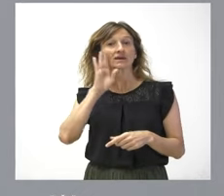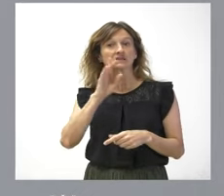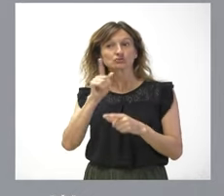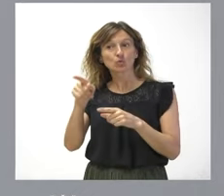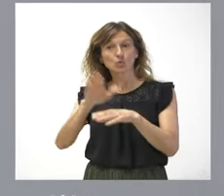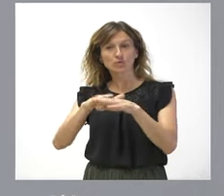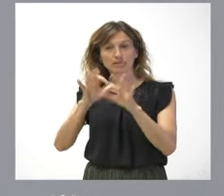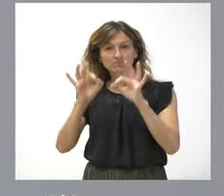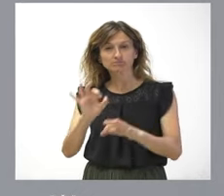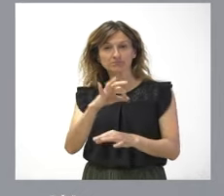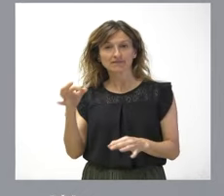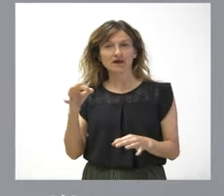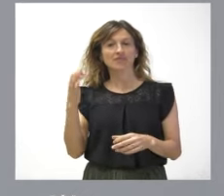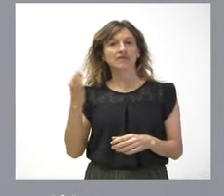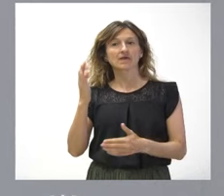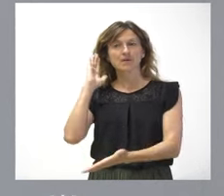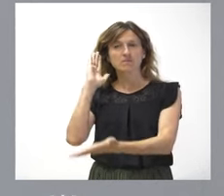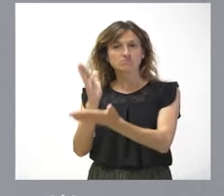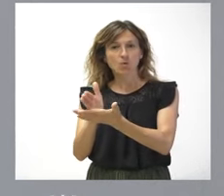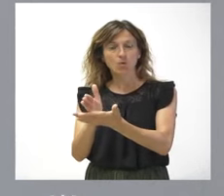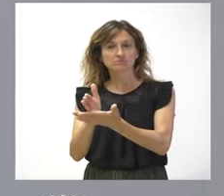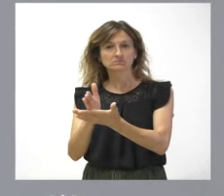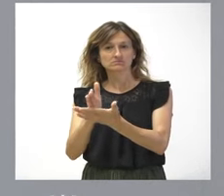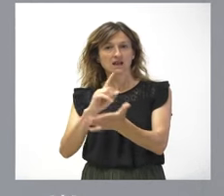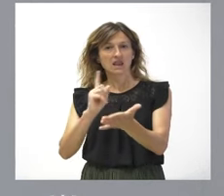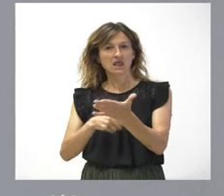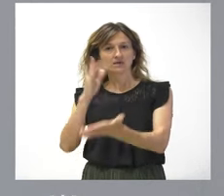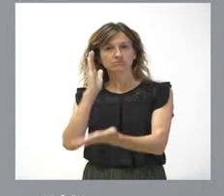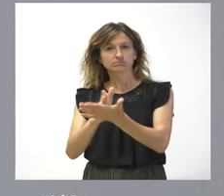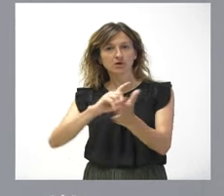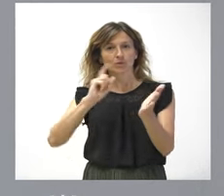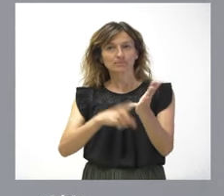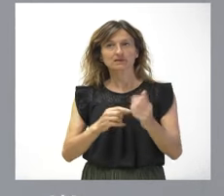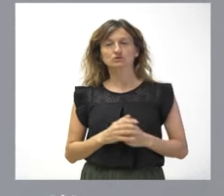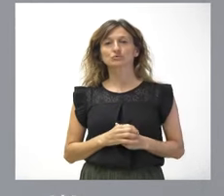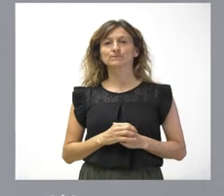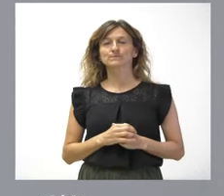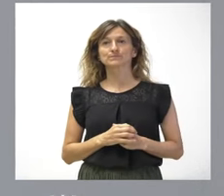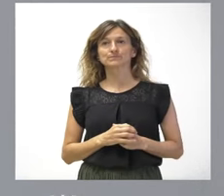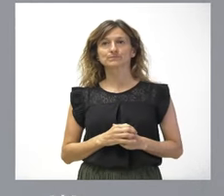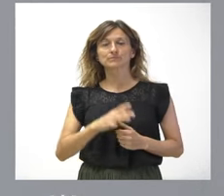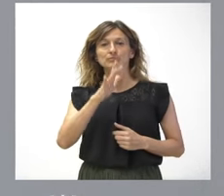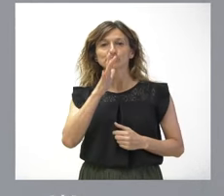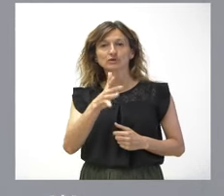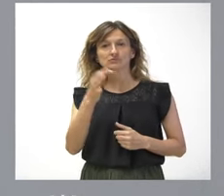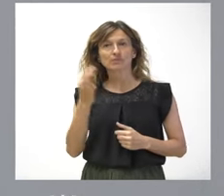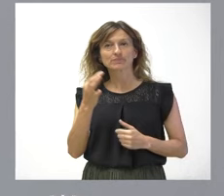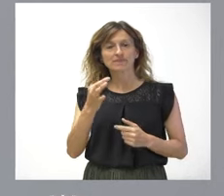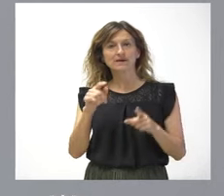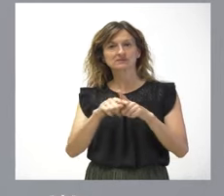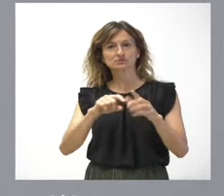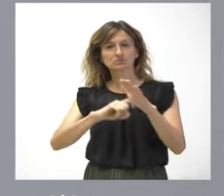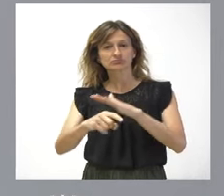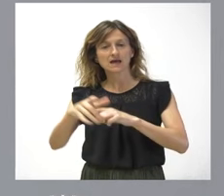nuestro deseo es que caiga sobre él todo el peso de la ley y por tanto es un claro atentado